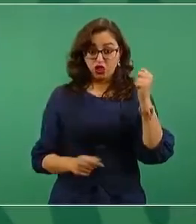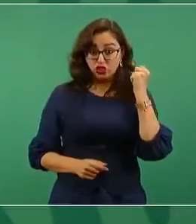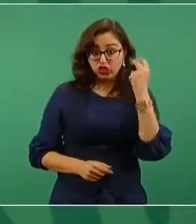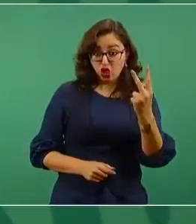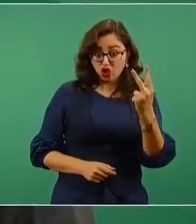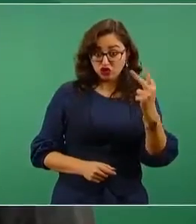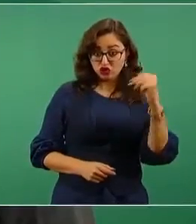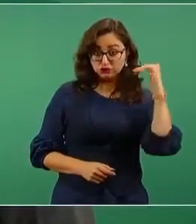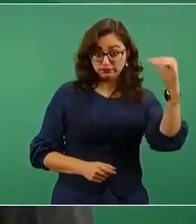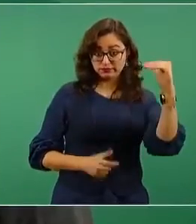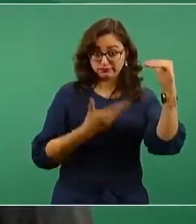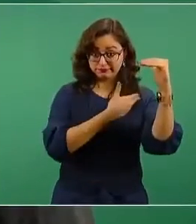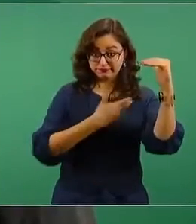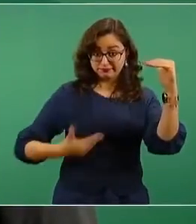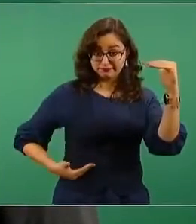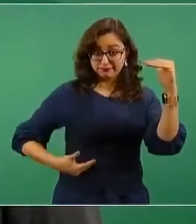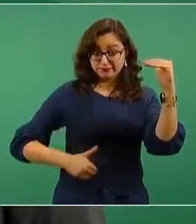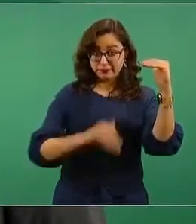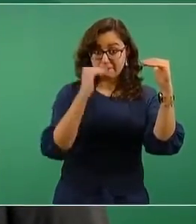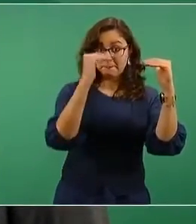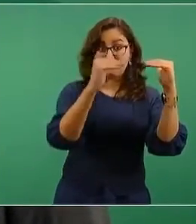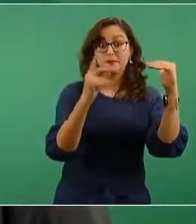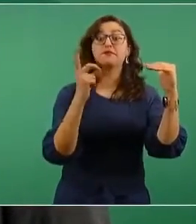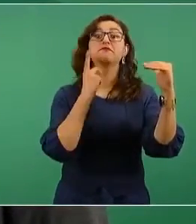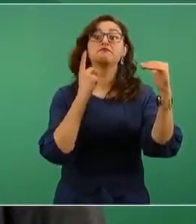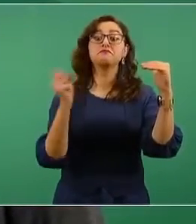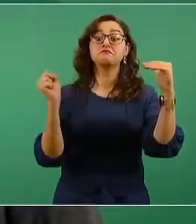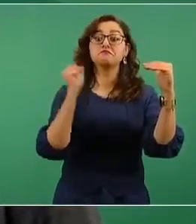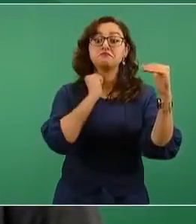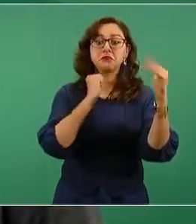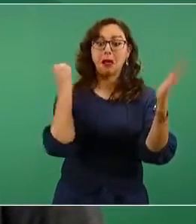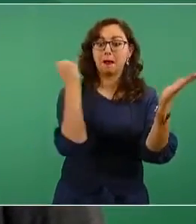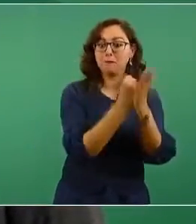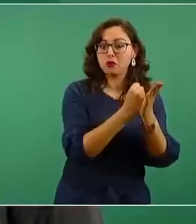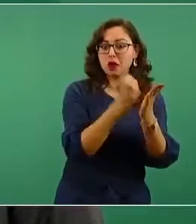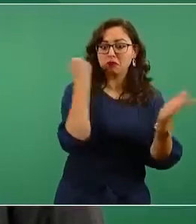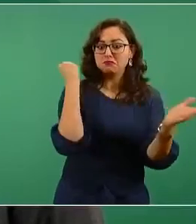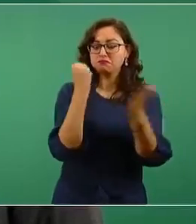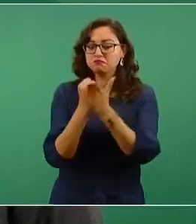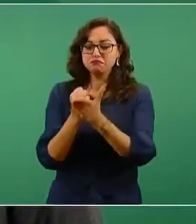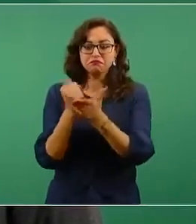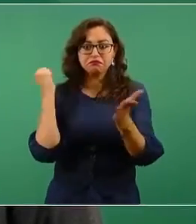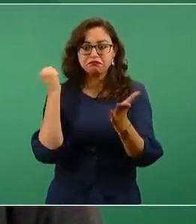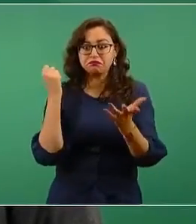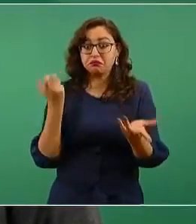la Constitución, ¿no? No hay nada